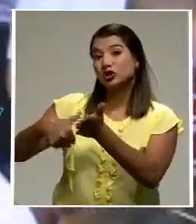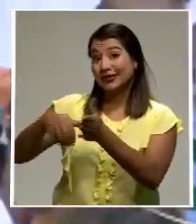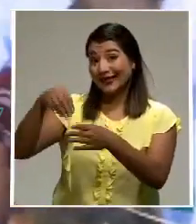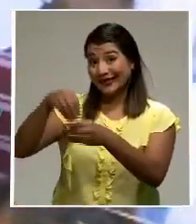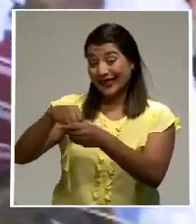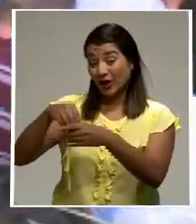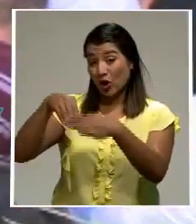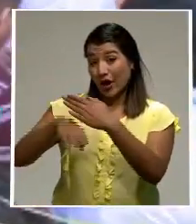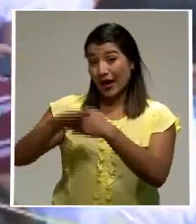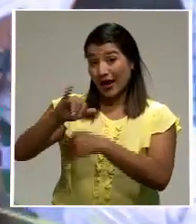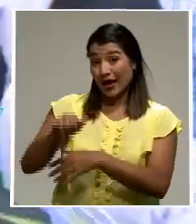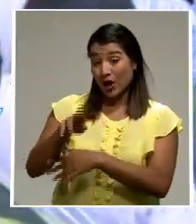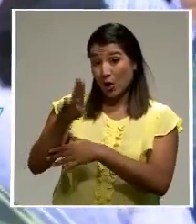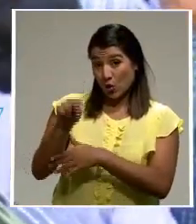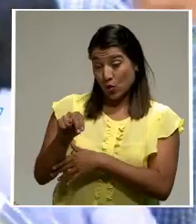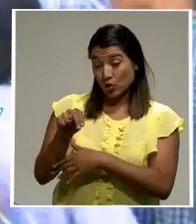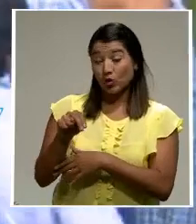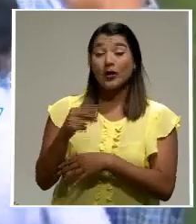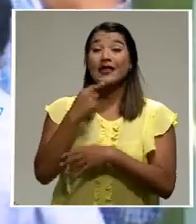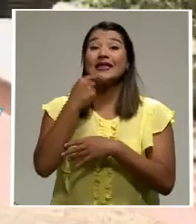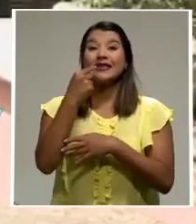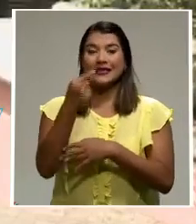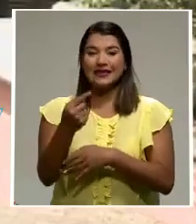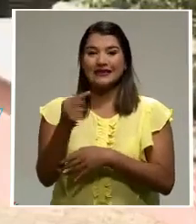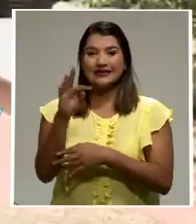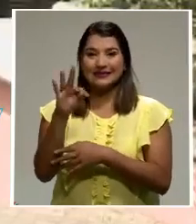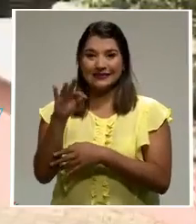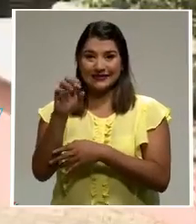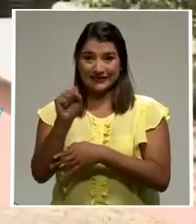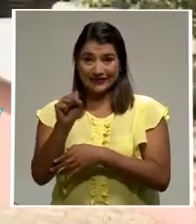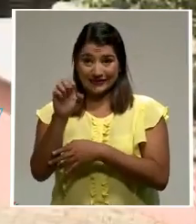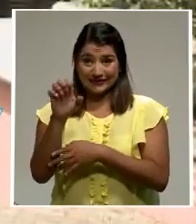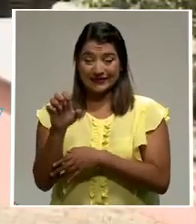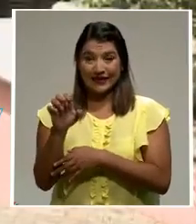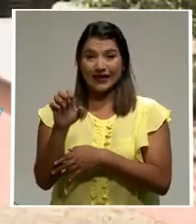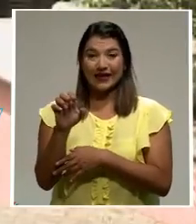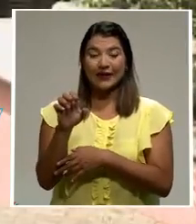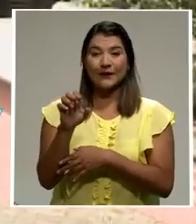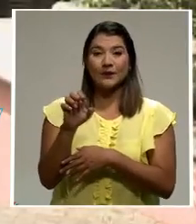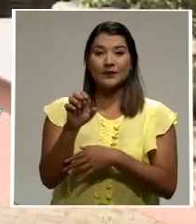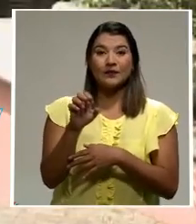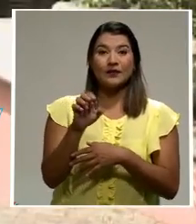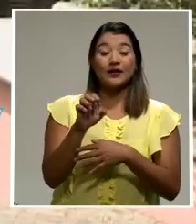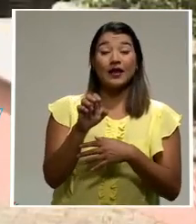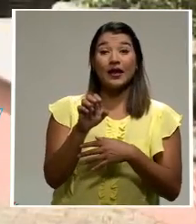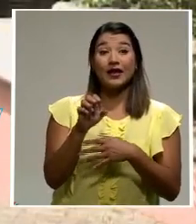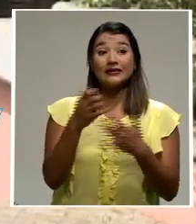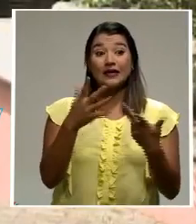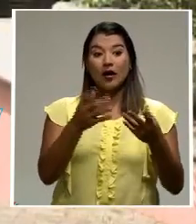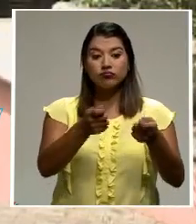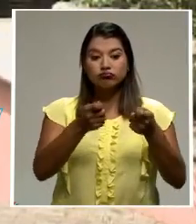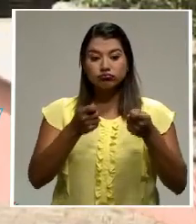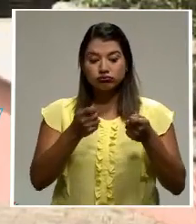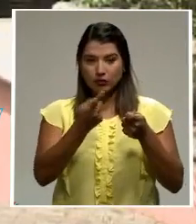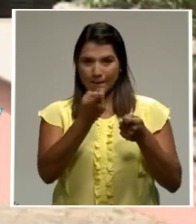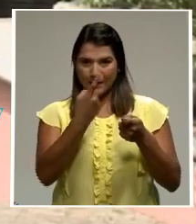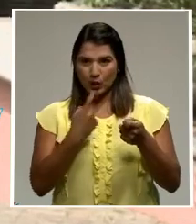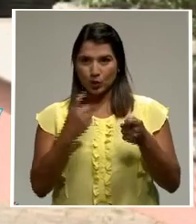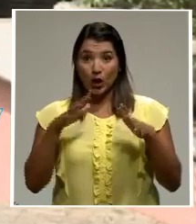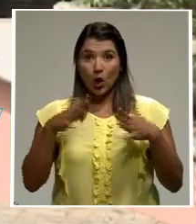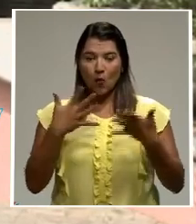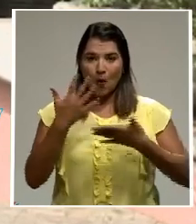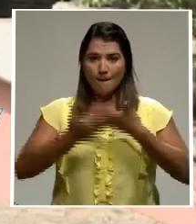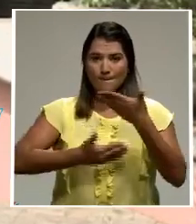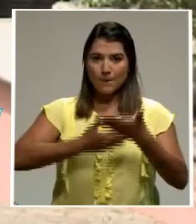de Elecciones indicó que tras recibir la consulta formulada por el Comité Ejecutivo Superior del PLN, referida a los procesos